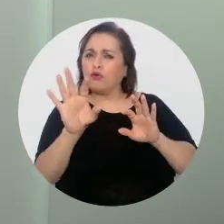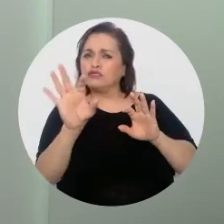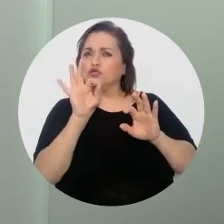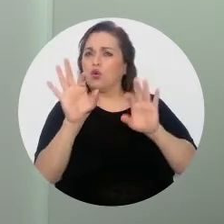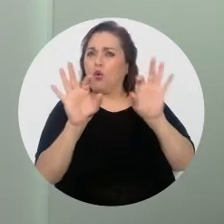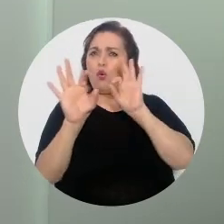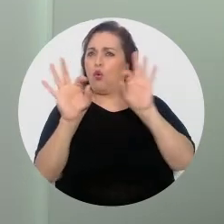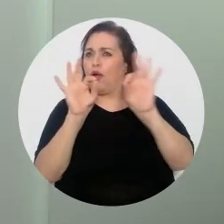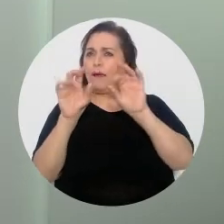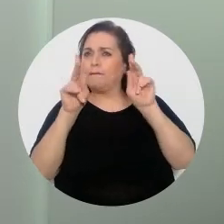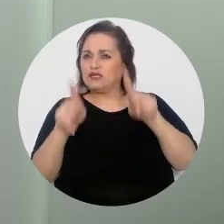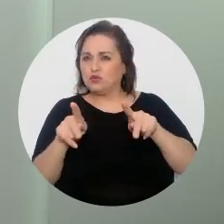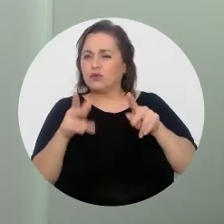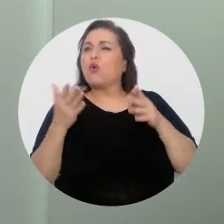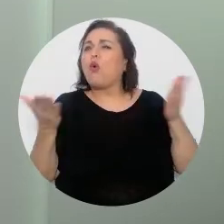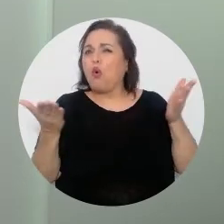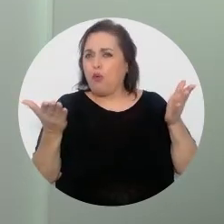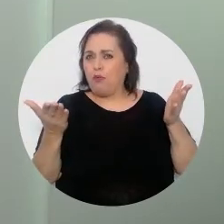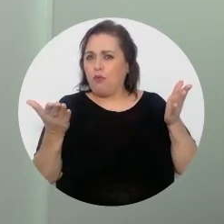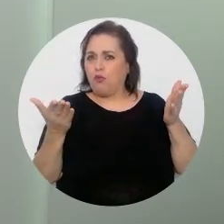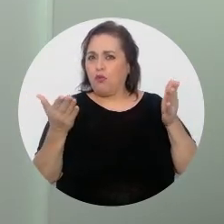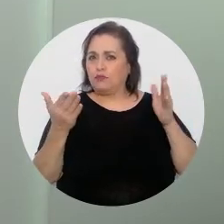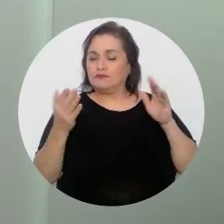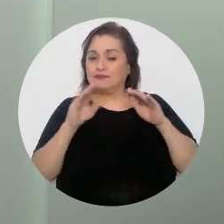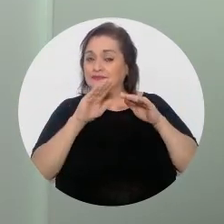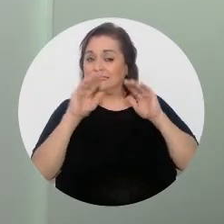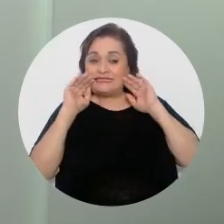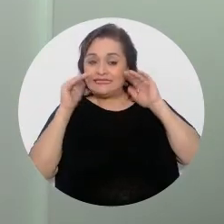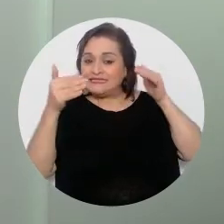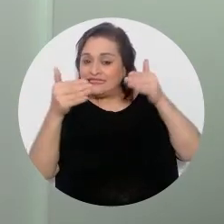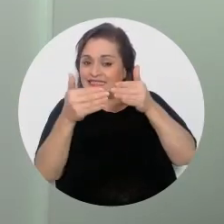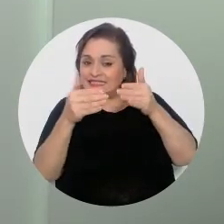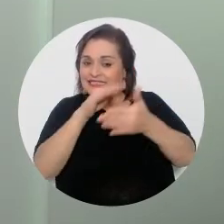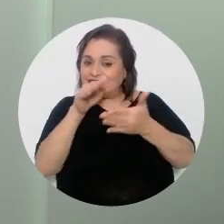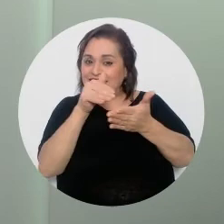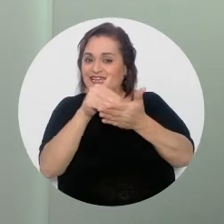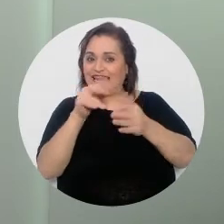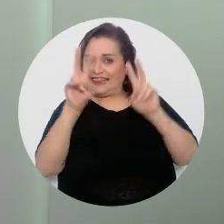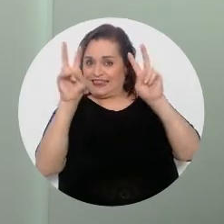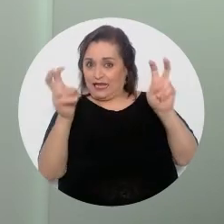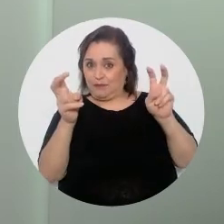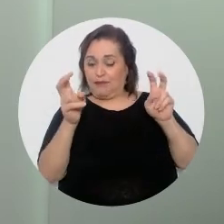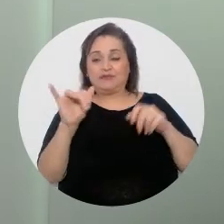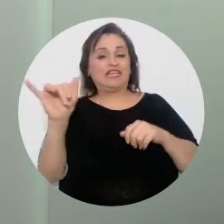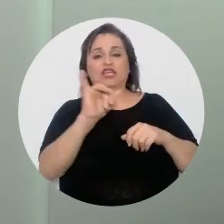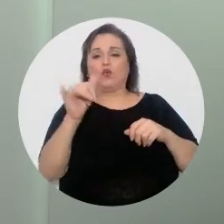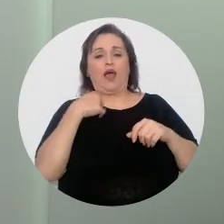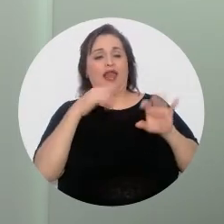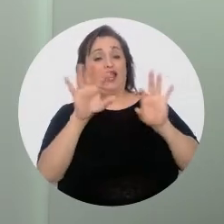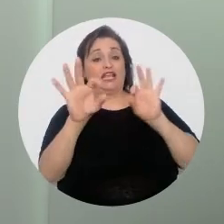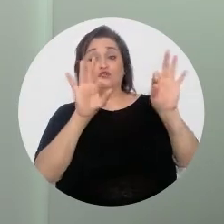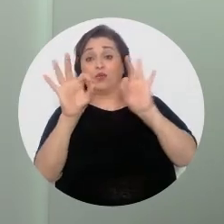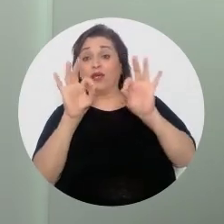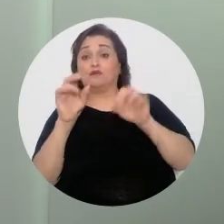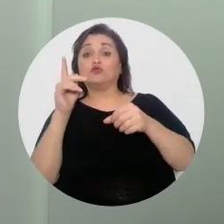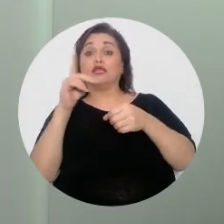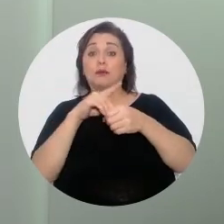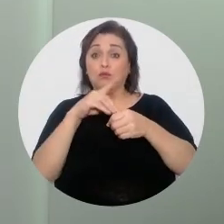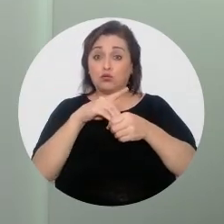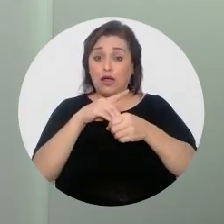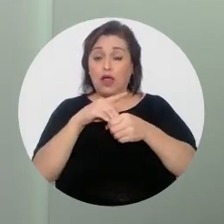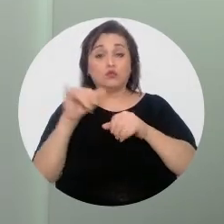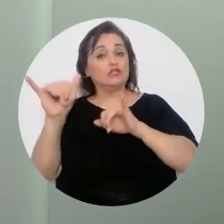¿cómo se eligen esas personas? Que es el punto central de nuestro tema. Bueno, igual que como elegimos